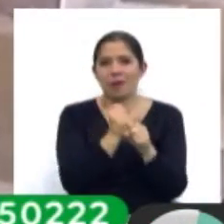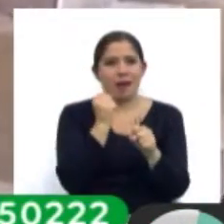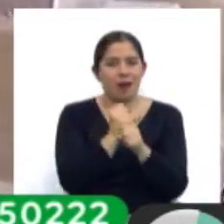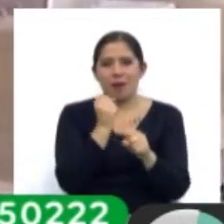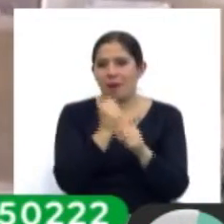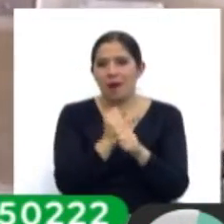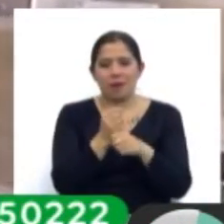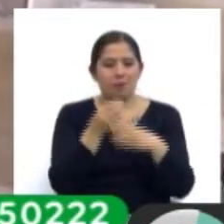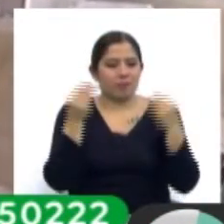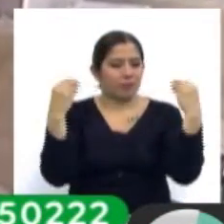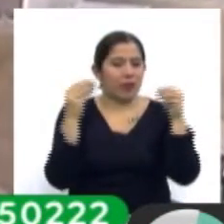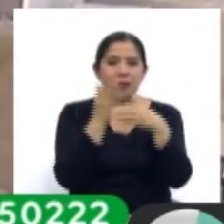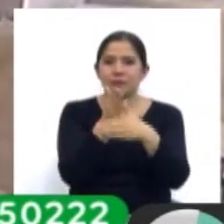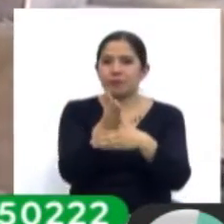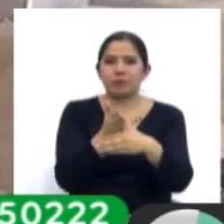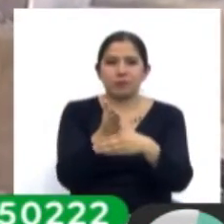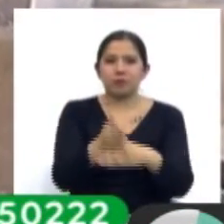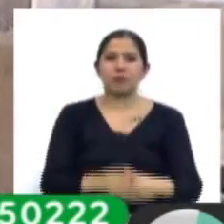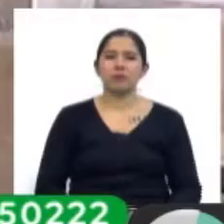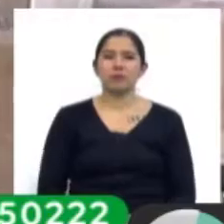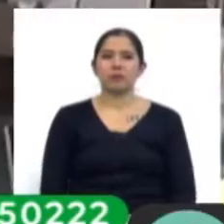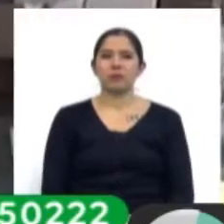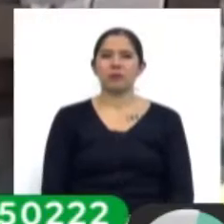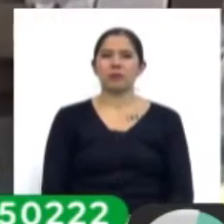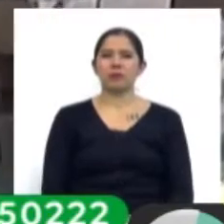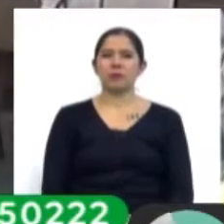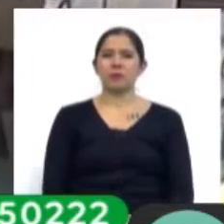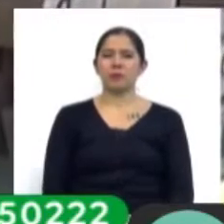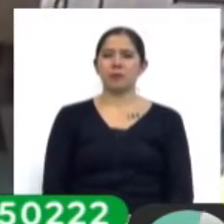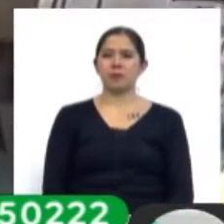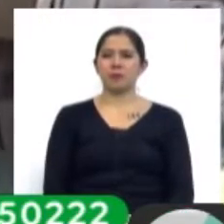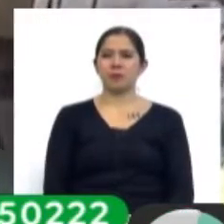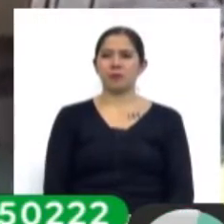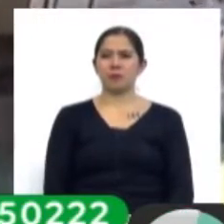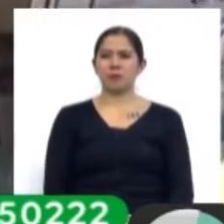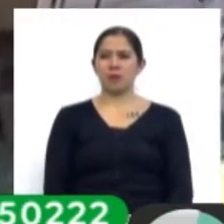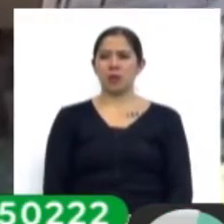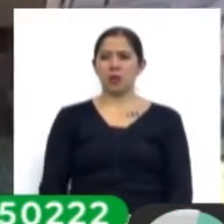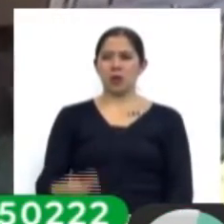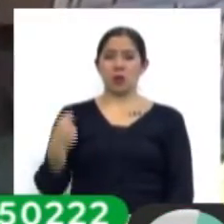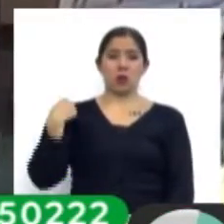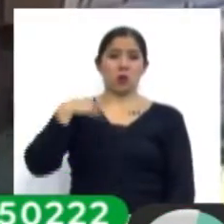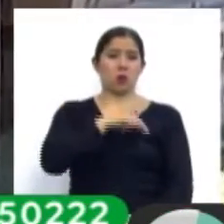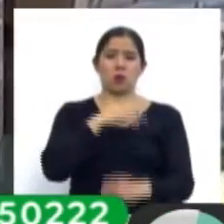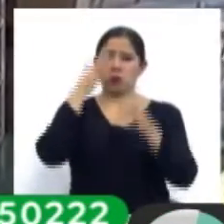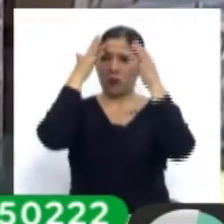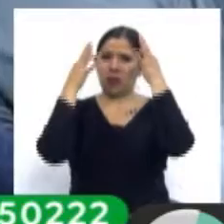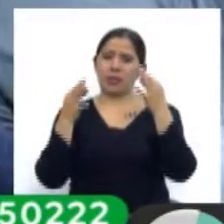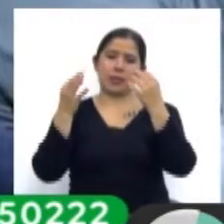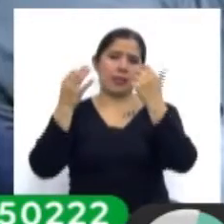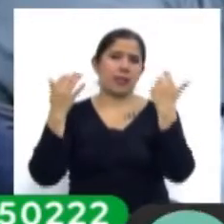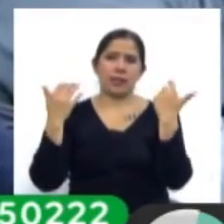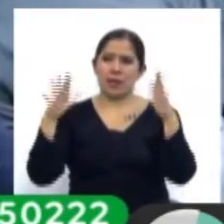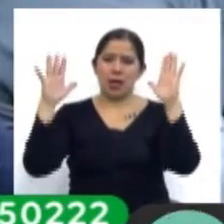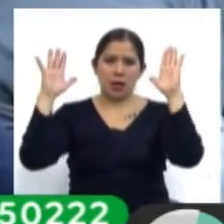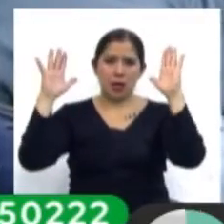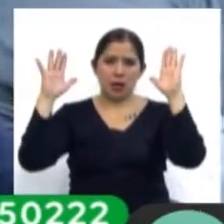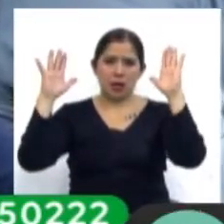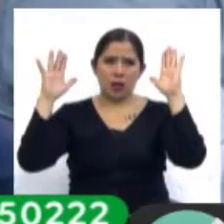el rubro de la madera. Pero desde ya hemos tomado una decisión.